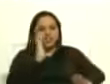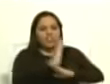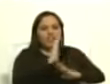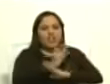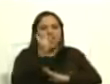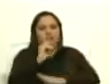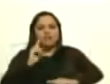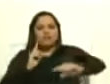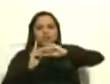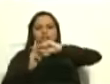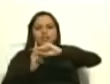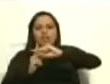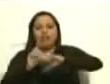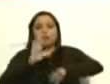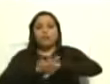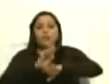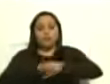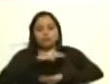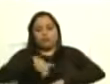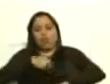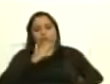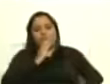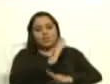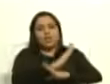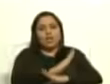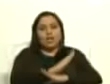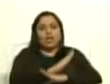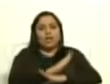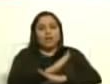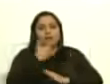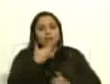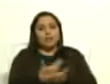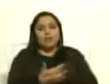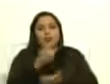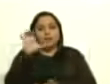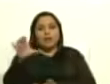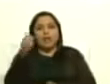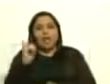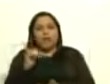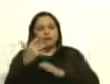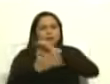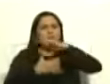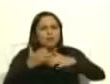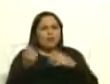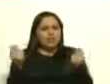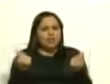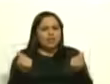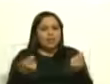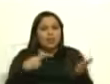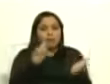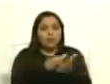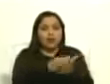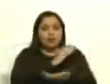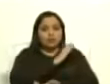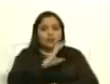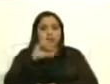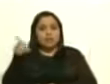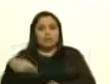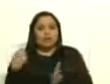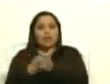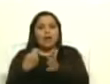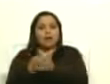Las sanciones que hemos adoptado han obligado al país a caer en default, tanto en la deuda soberana como en la deuda de